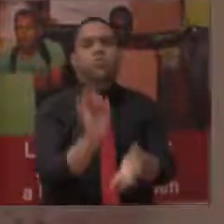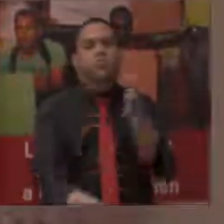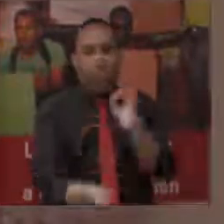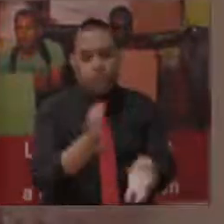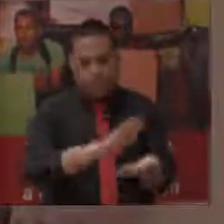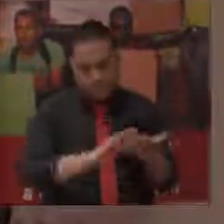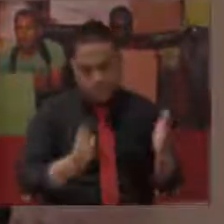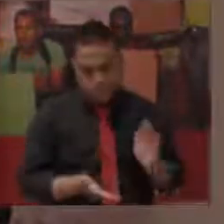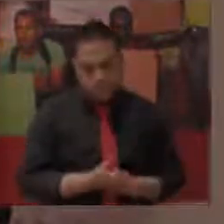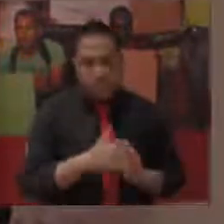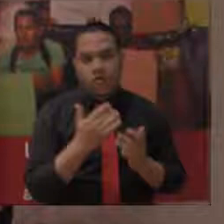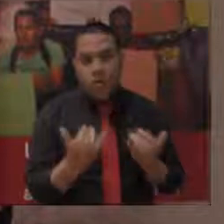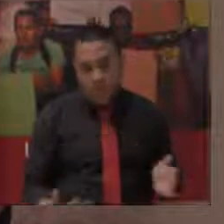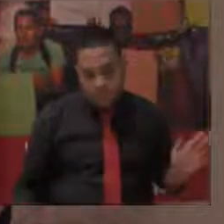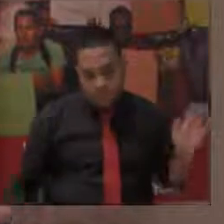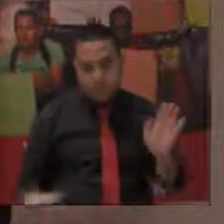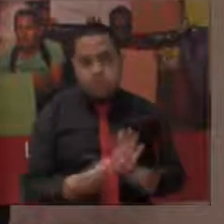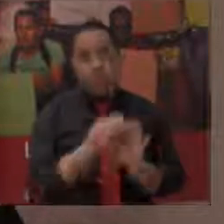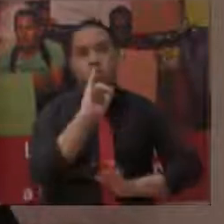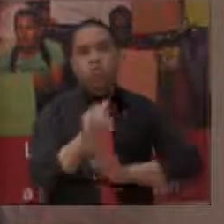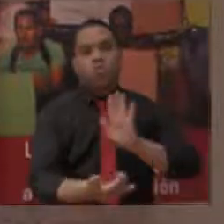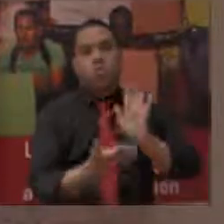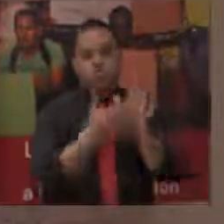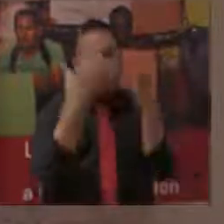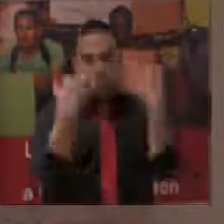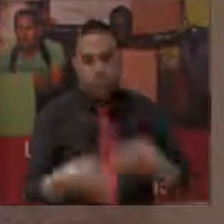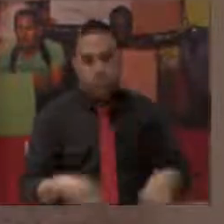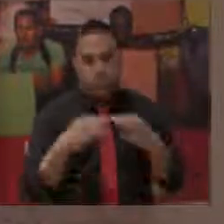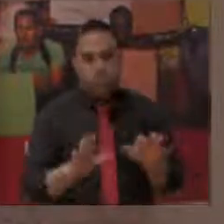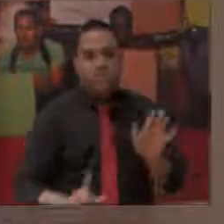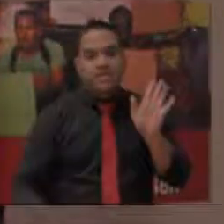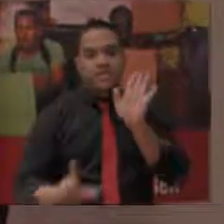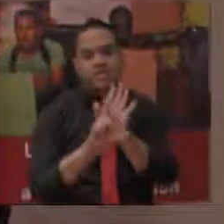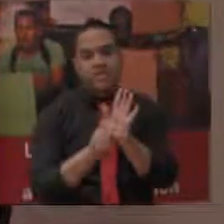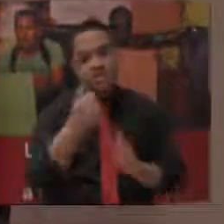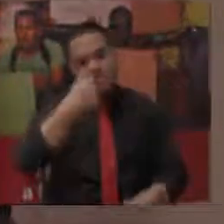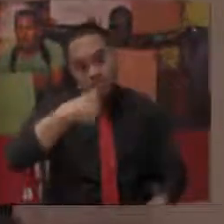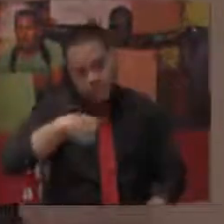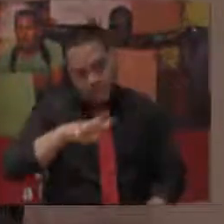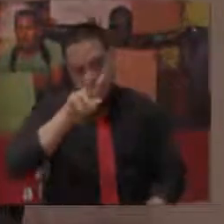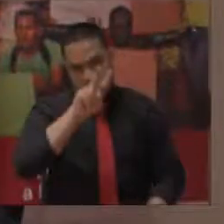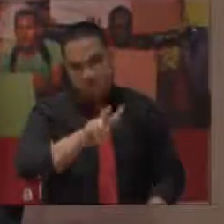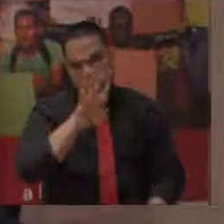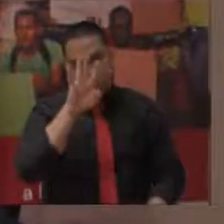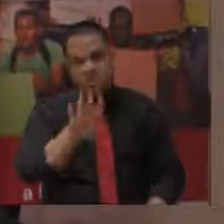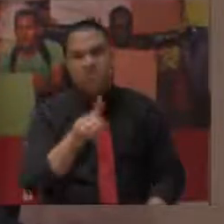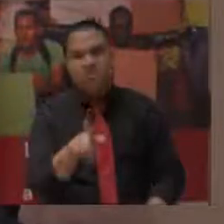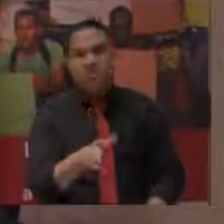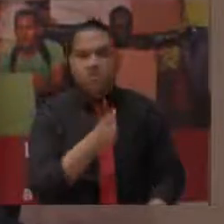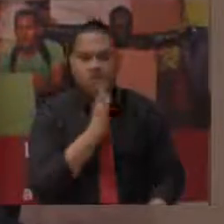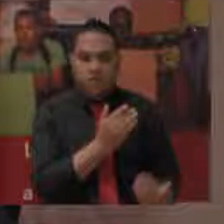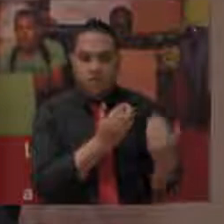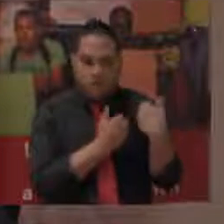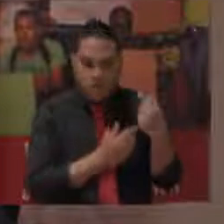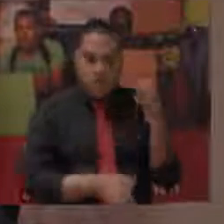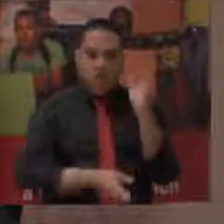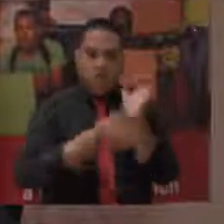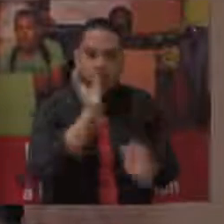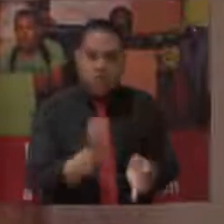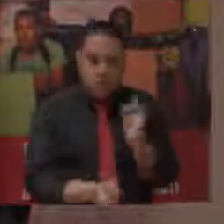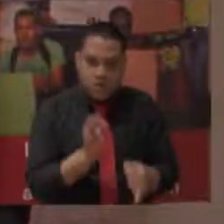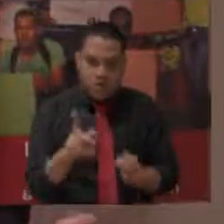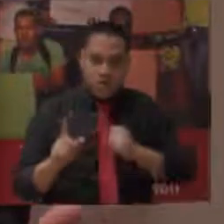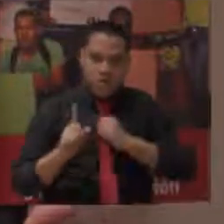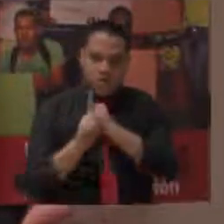hace parte de la jurisdicción ordinaria. La implementación de la ley 1424 la desarrollan jueces